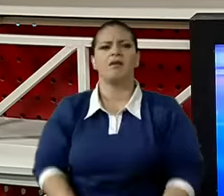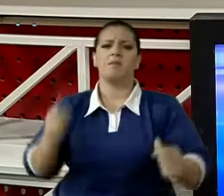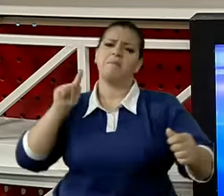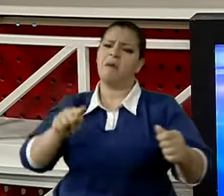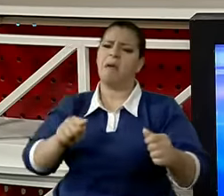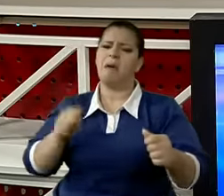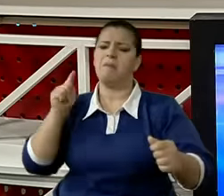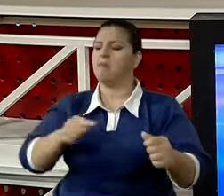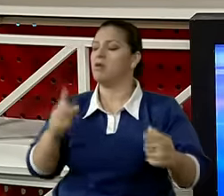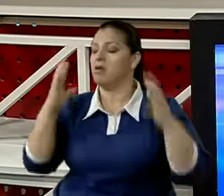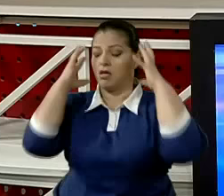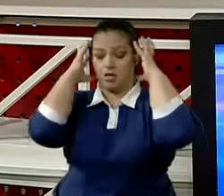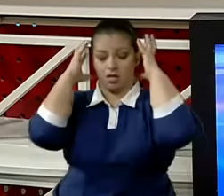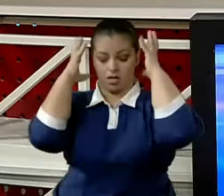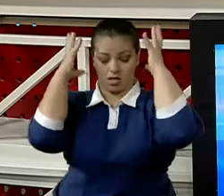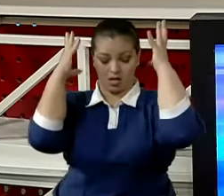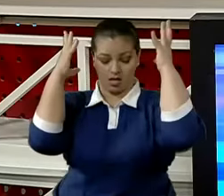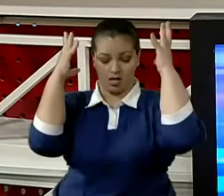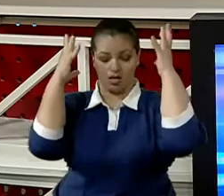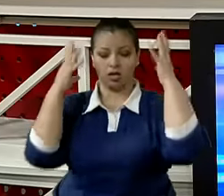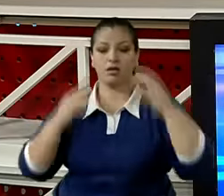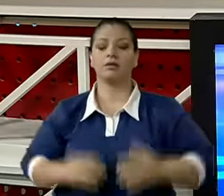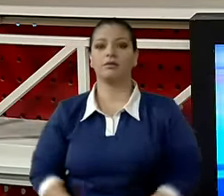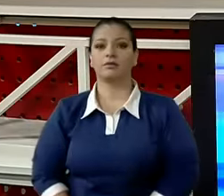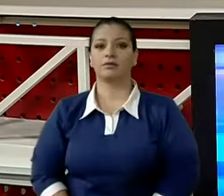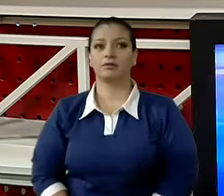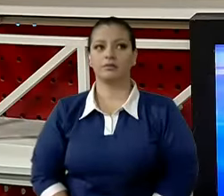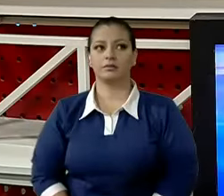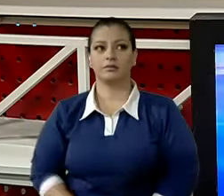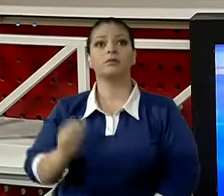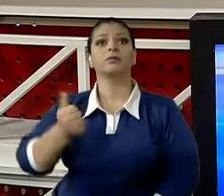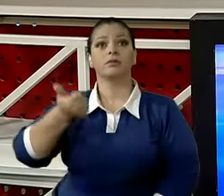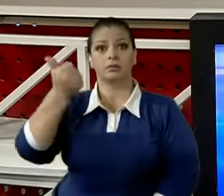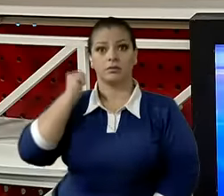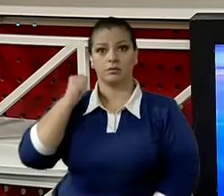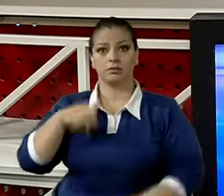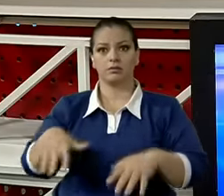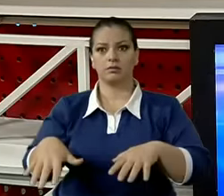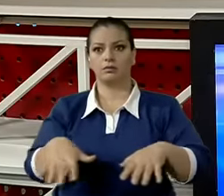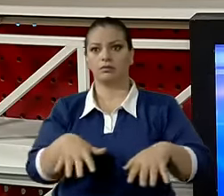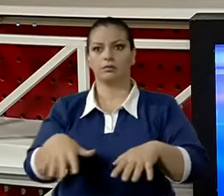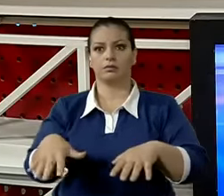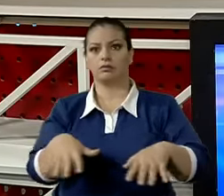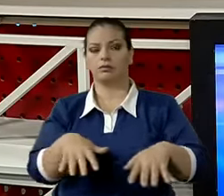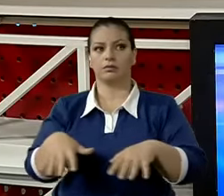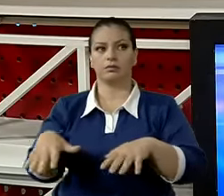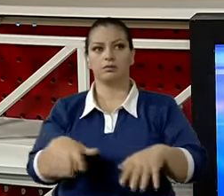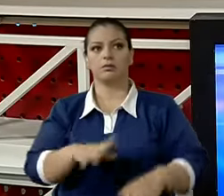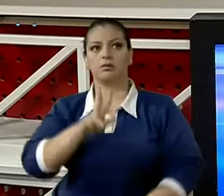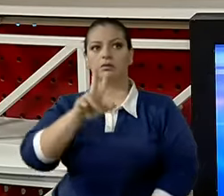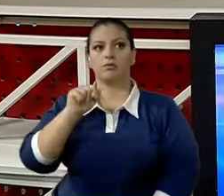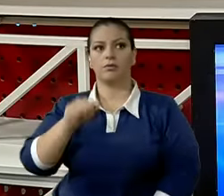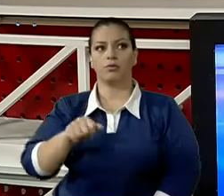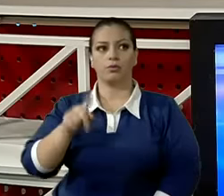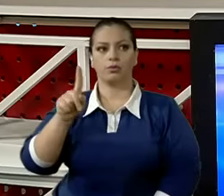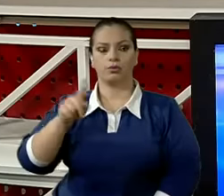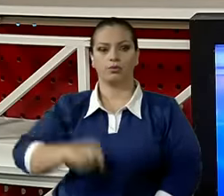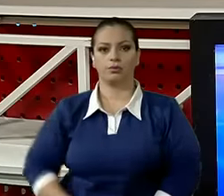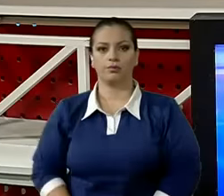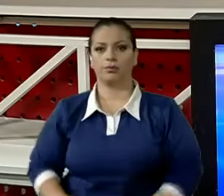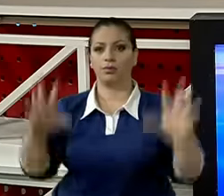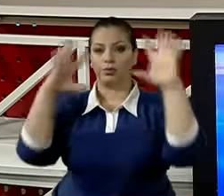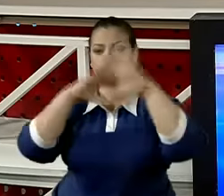época demasiado temblorosa. Hablando de temblor, anoche hubo un temblor de 3.1, 12:25 de la noche. Muchos